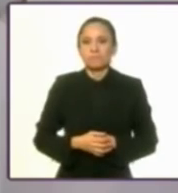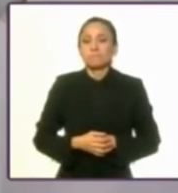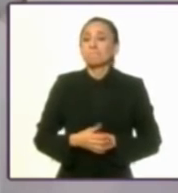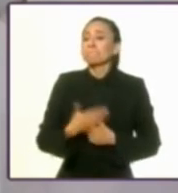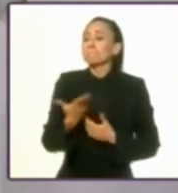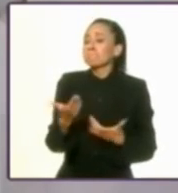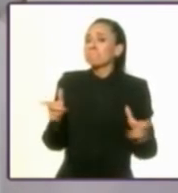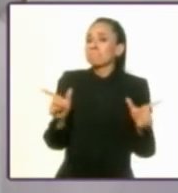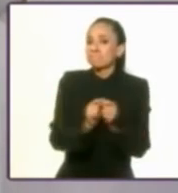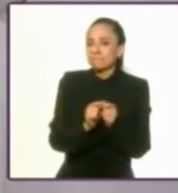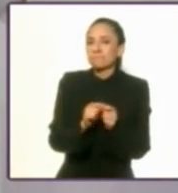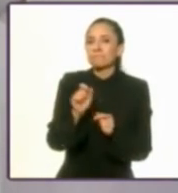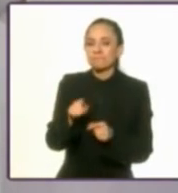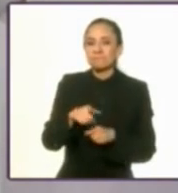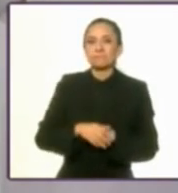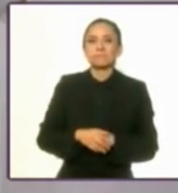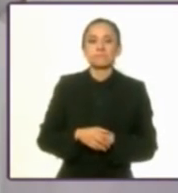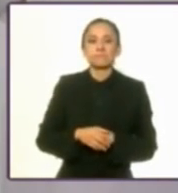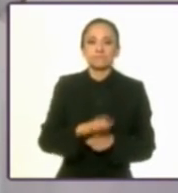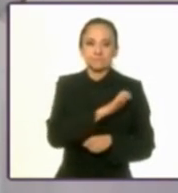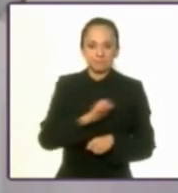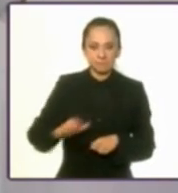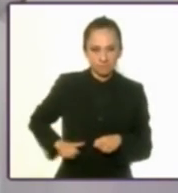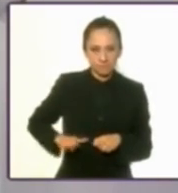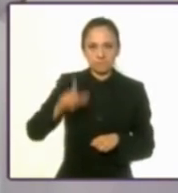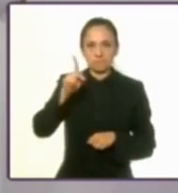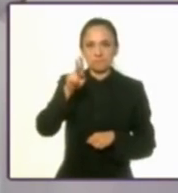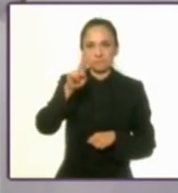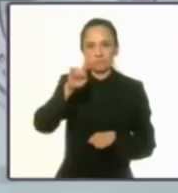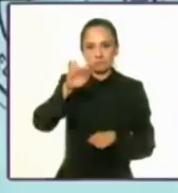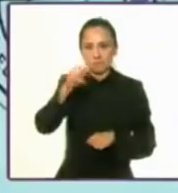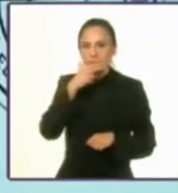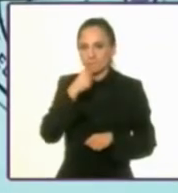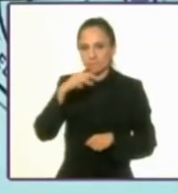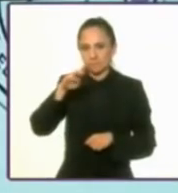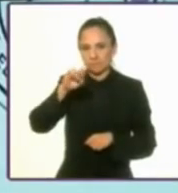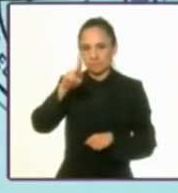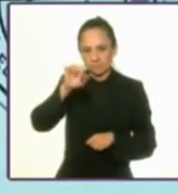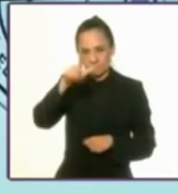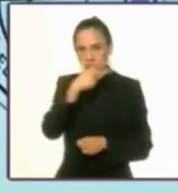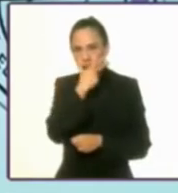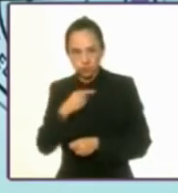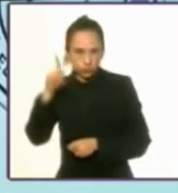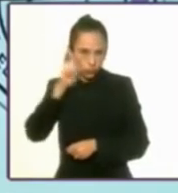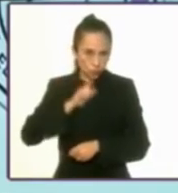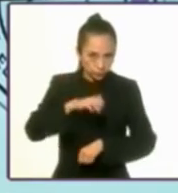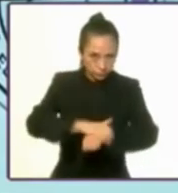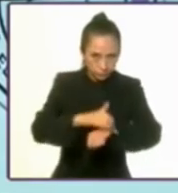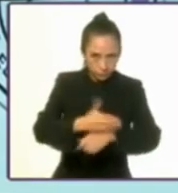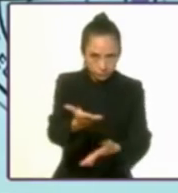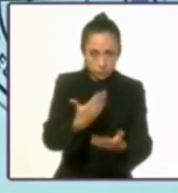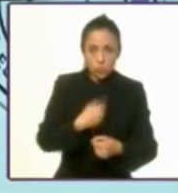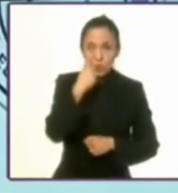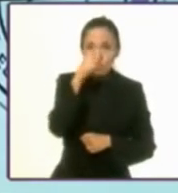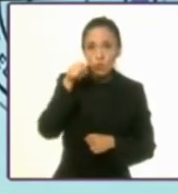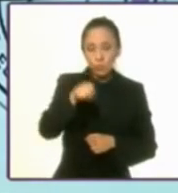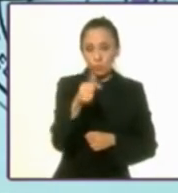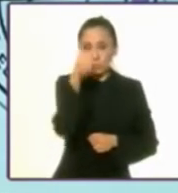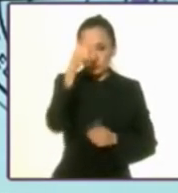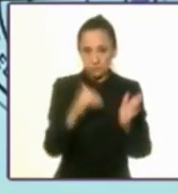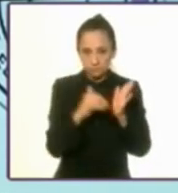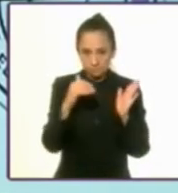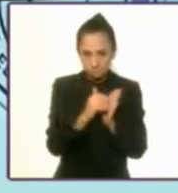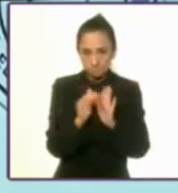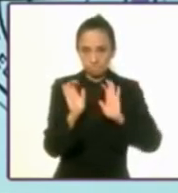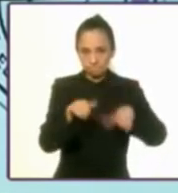despedida el candidato el partido revolución institucional mikel a amigas y amigos vamos por 1.6 millones de empleos bien pagados